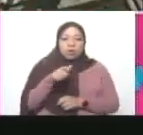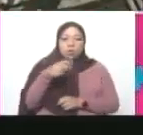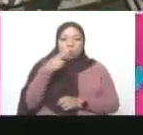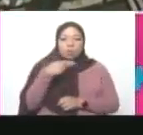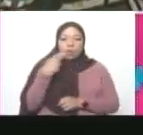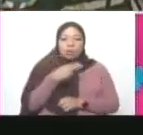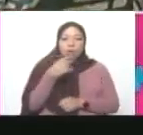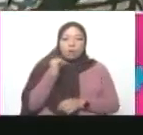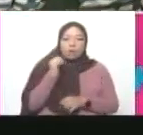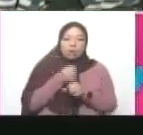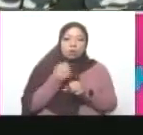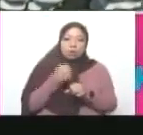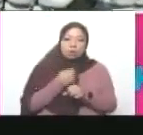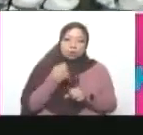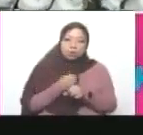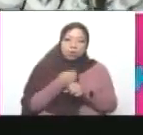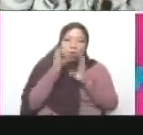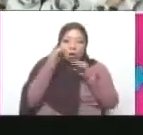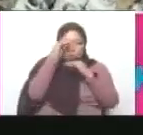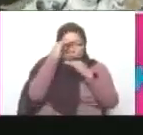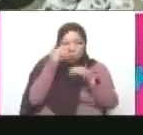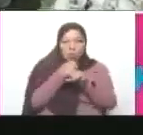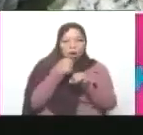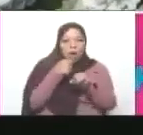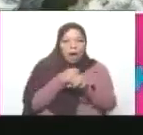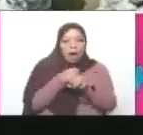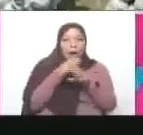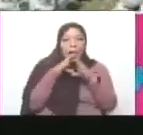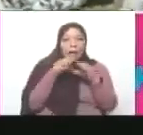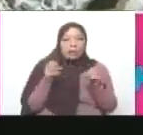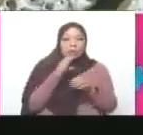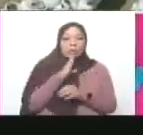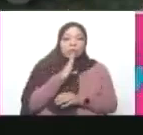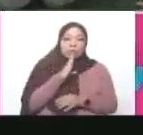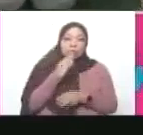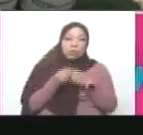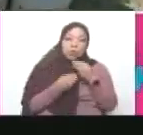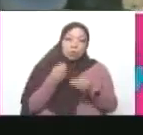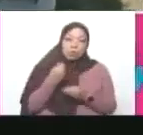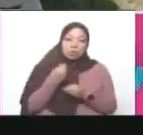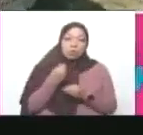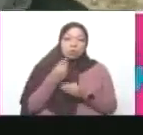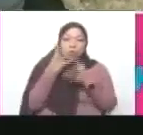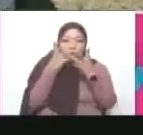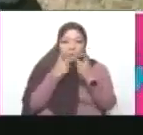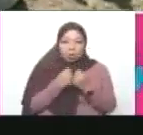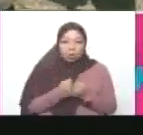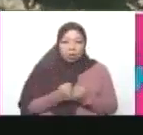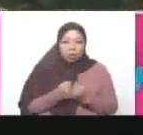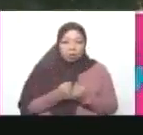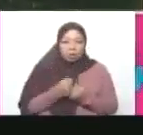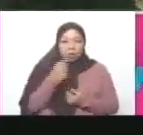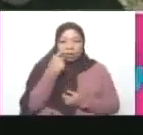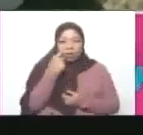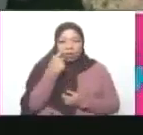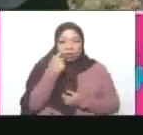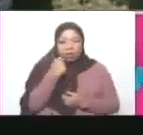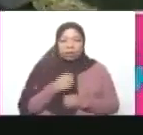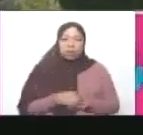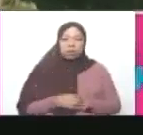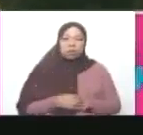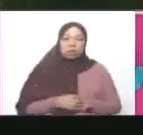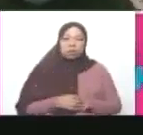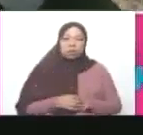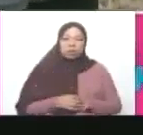Levarina se abocó, hizo el conteo de las luminarias que yo